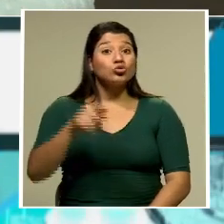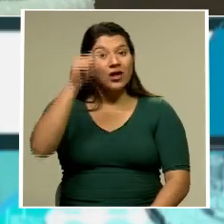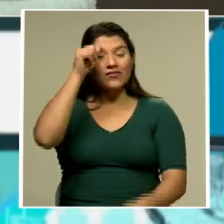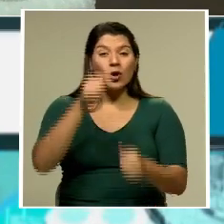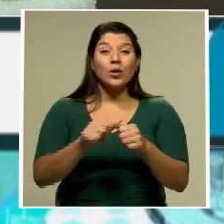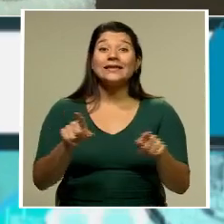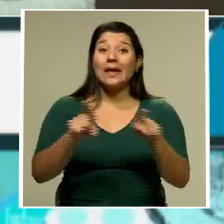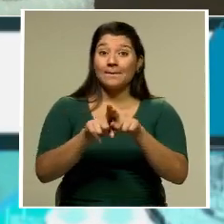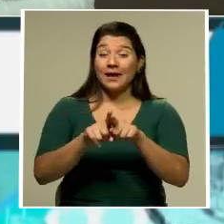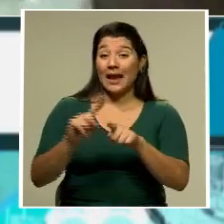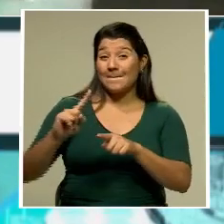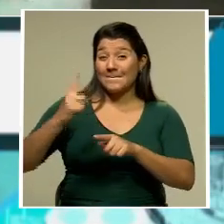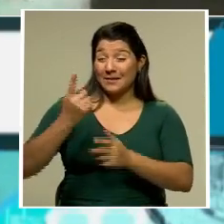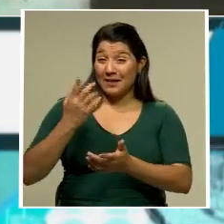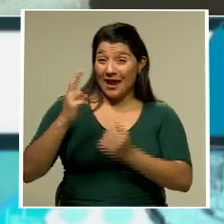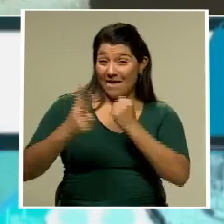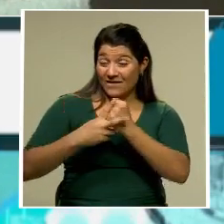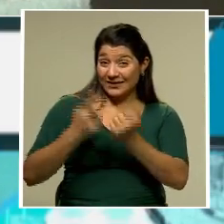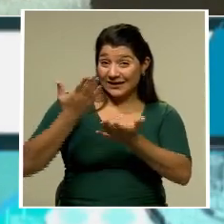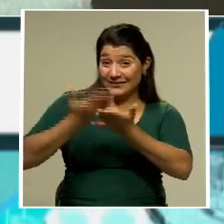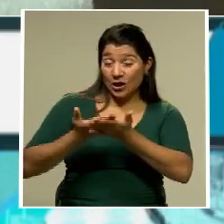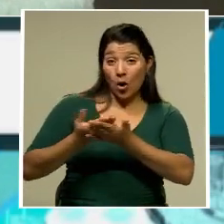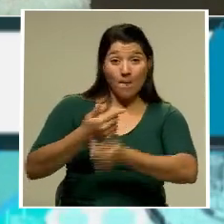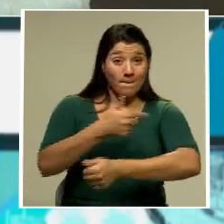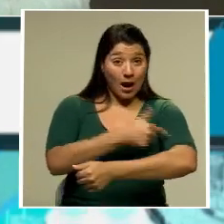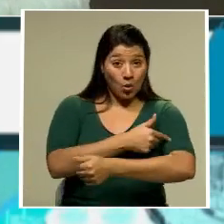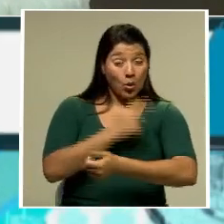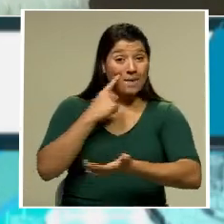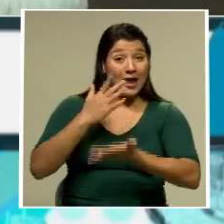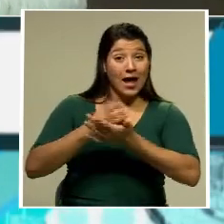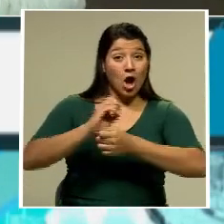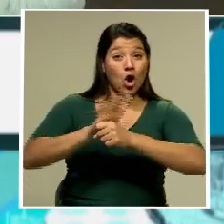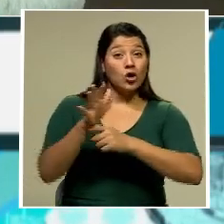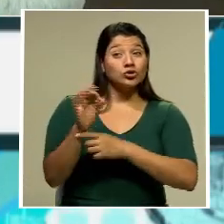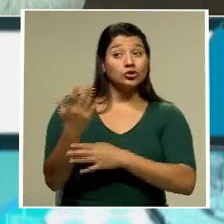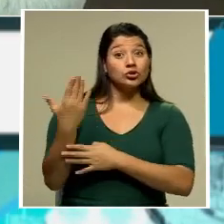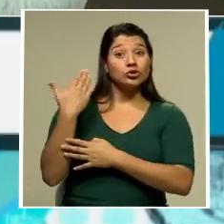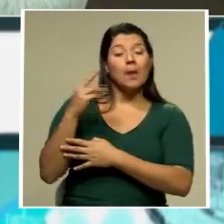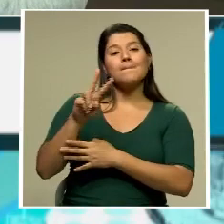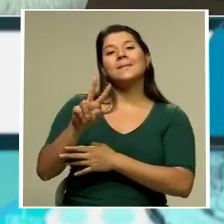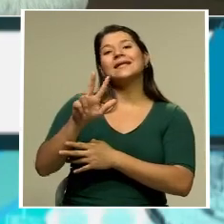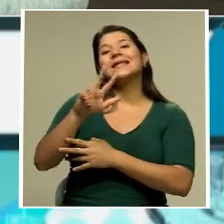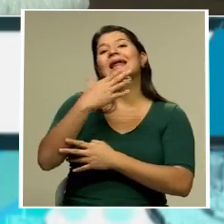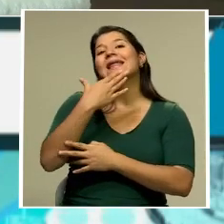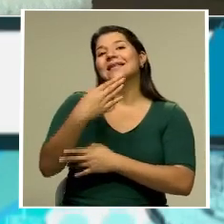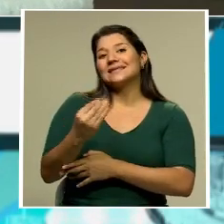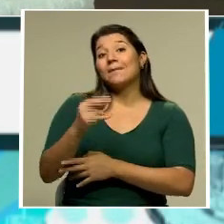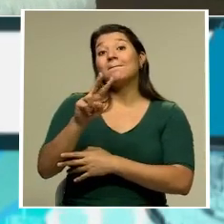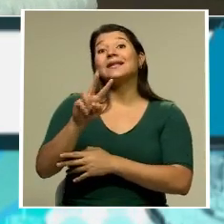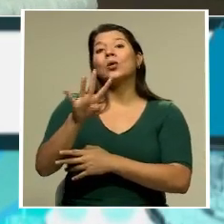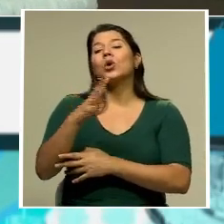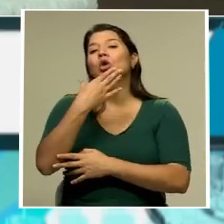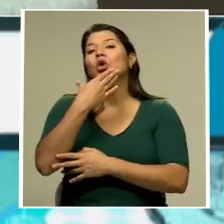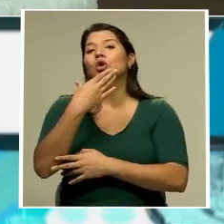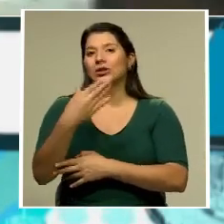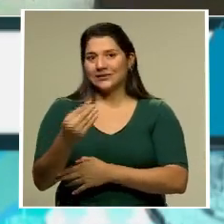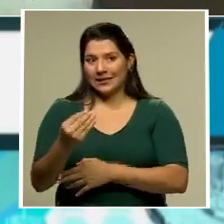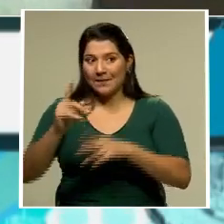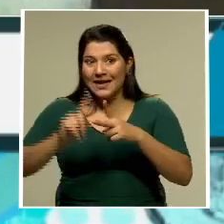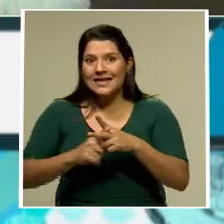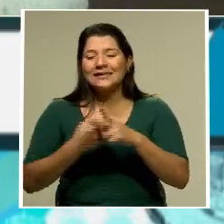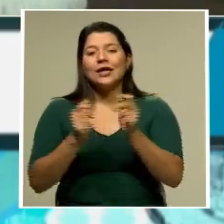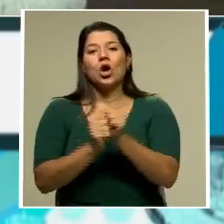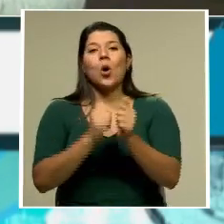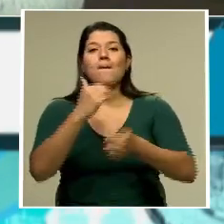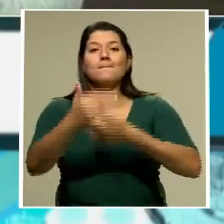que la primera llegada de vacunas contra la COVID-19 al país fue el pasado 23 de diciembre. El 24 de diciembre se inició